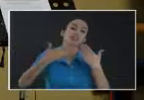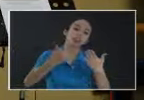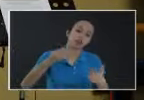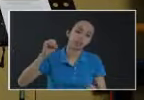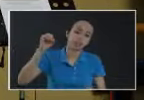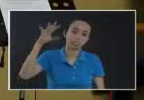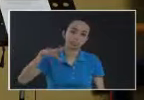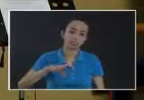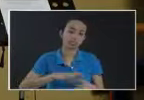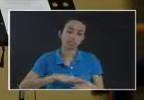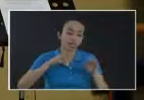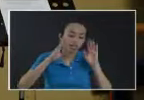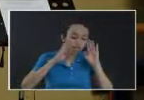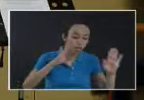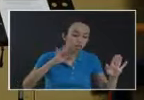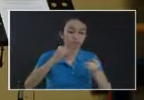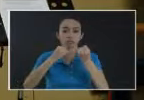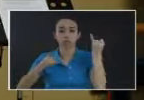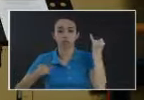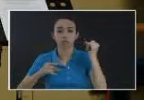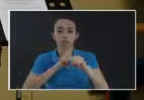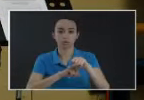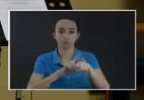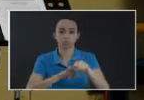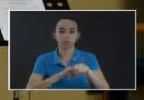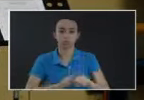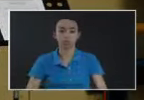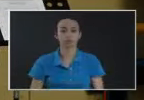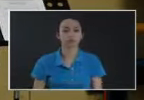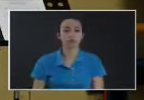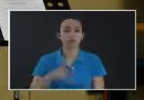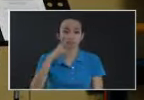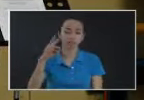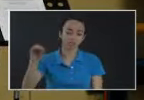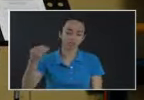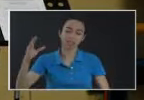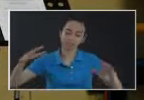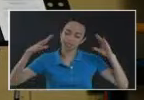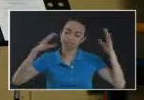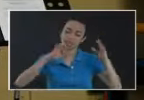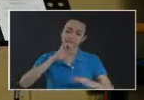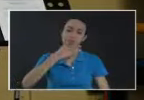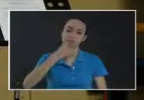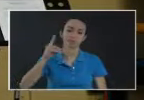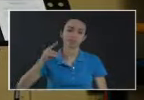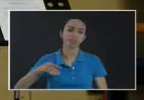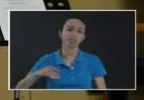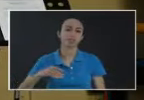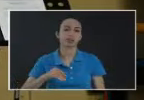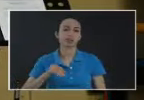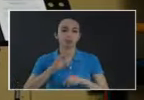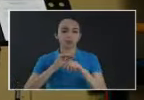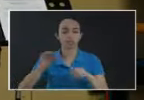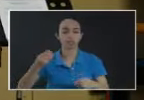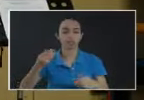irlo a atender en los últimos momentos. Mire qué grande Dios, a darle comer en su boca y echarle cremita